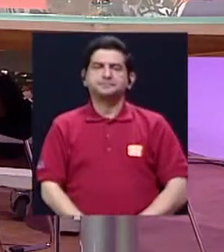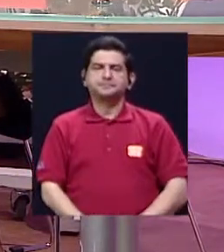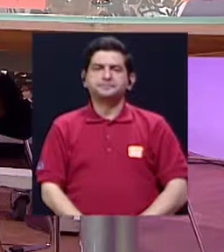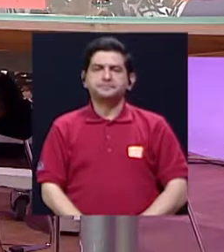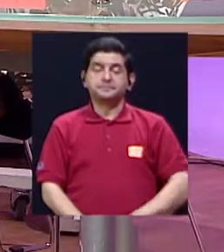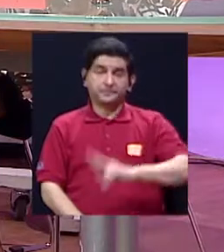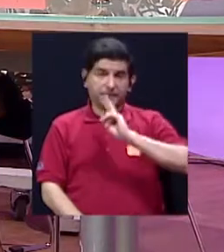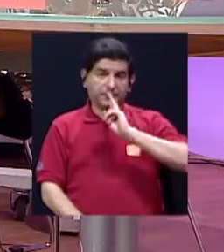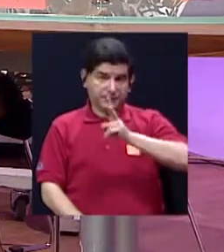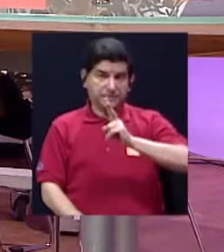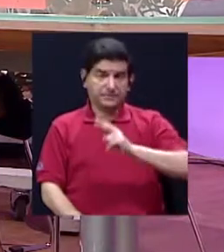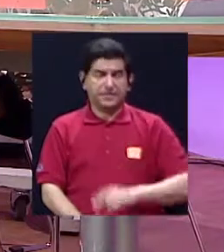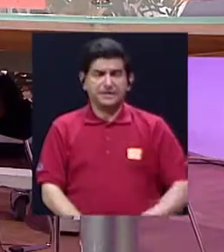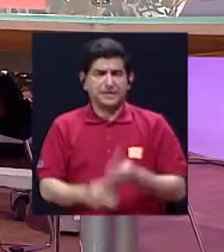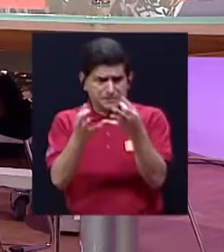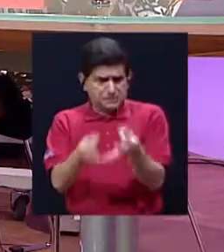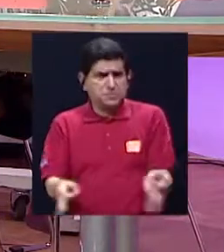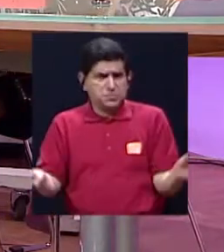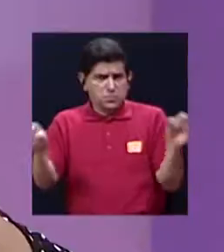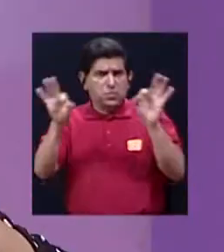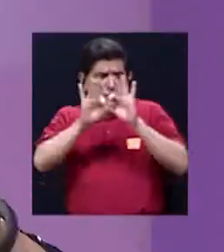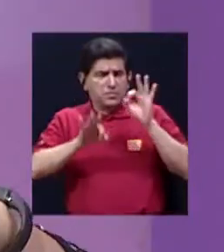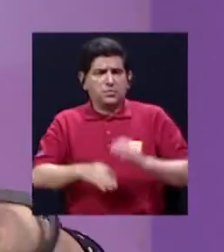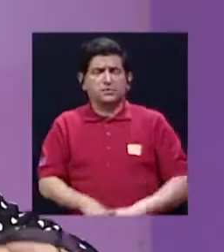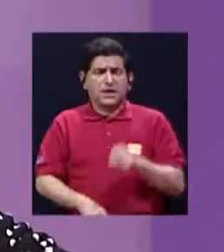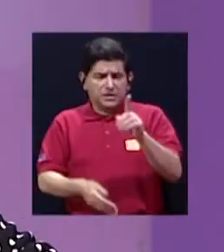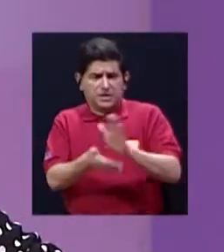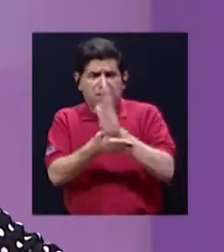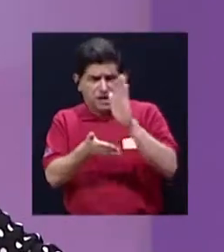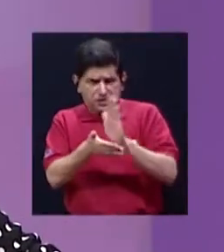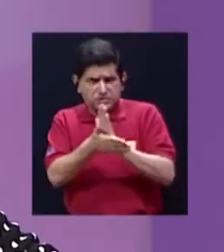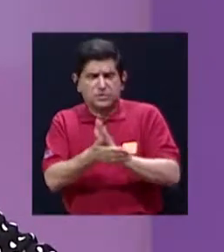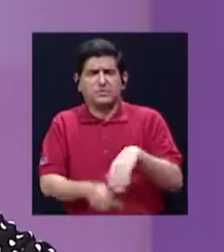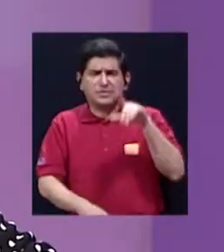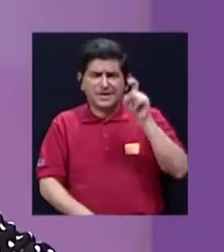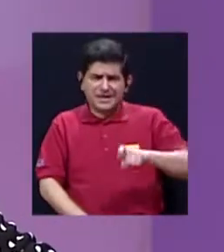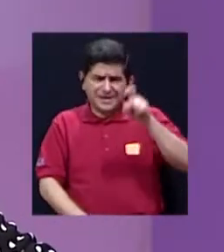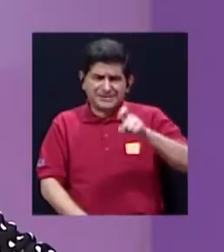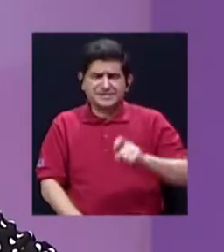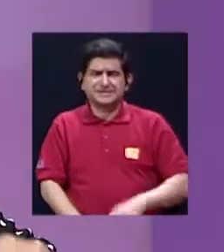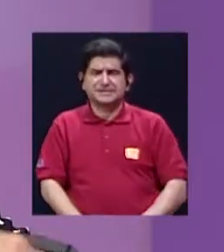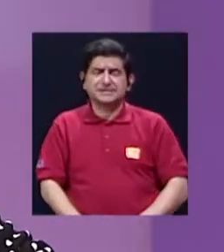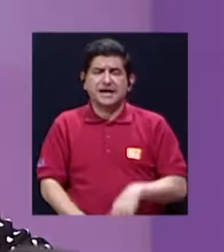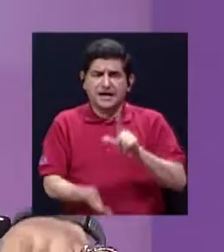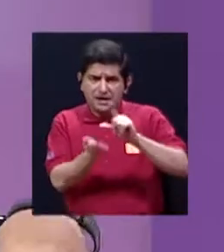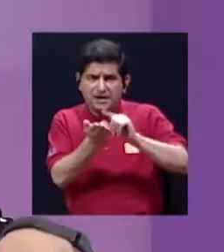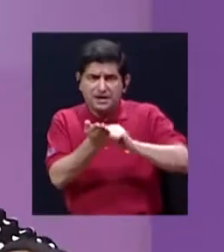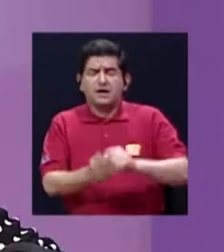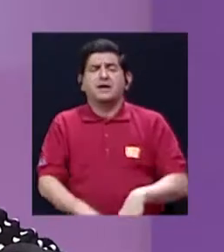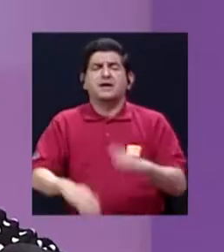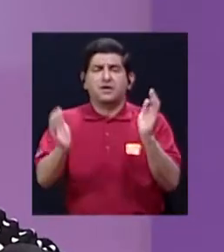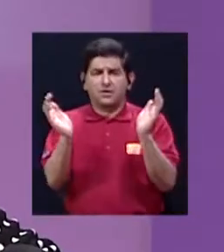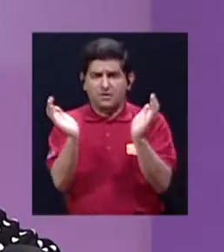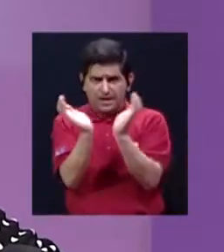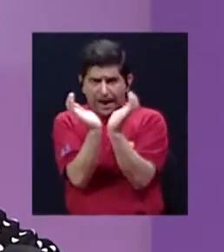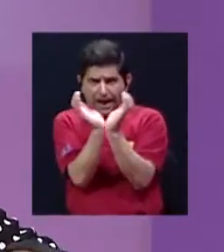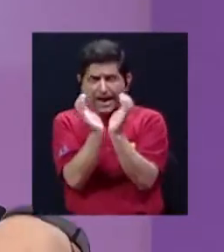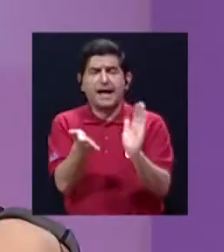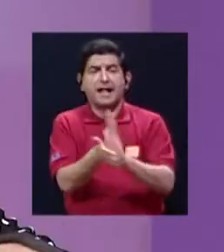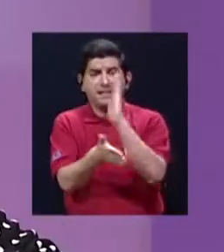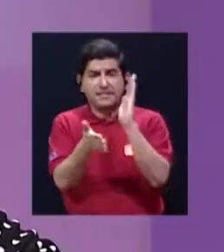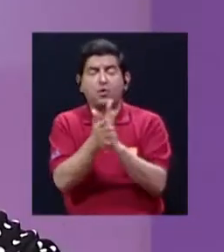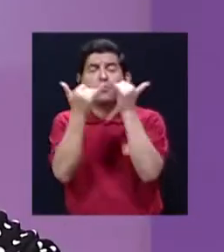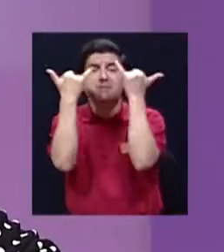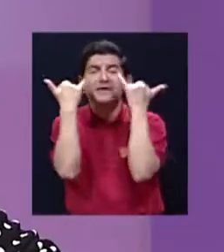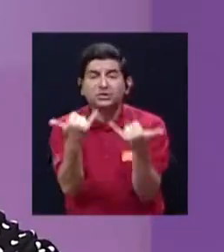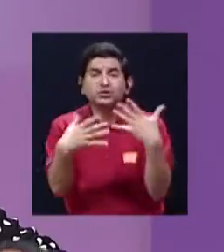realmente la importancia de ese protocolo que tiene que salir de la caja, que de hecho ha sido un documento